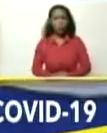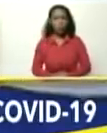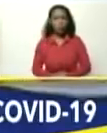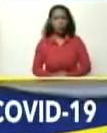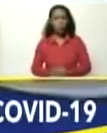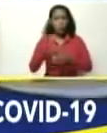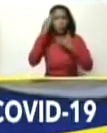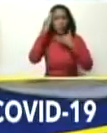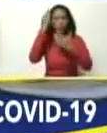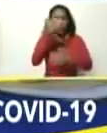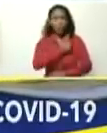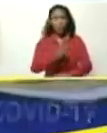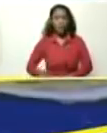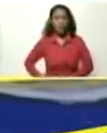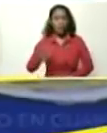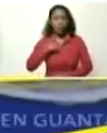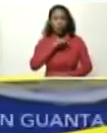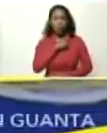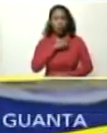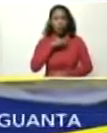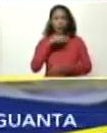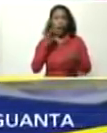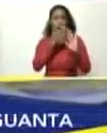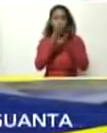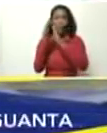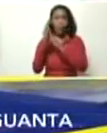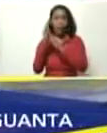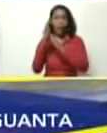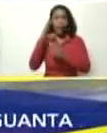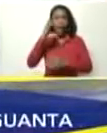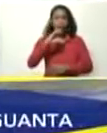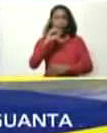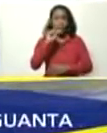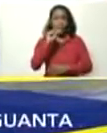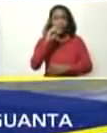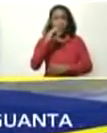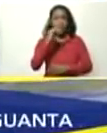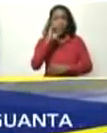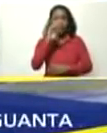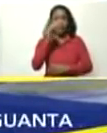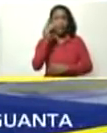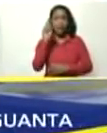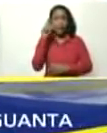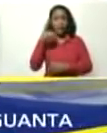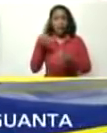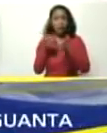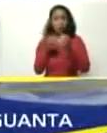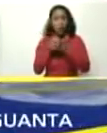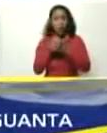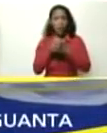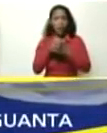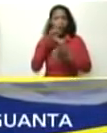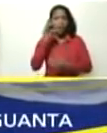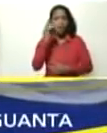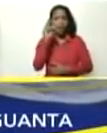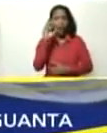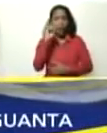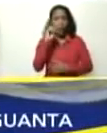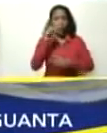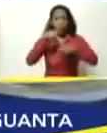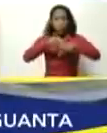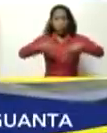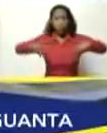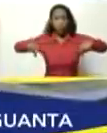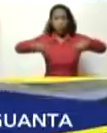Saludos, presidente. Nos encontramos desde la comuna Cacique Toronoima, específicamente en el sector El Faro, municipio Guanta